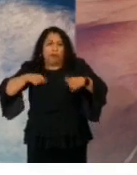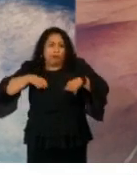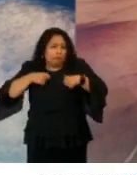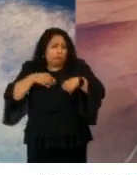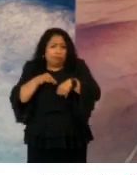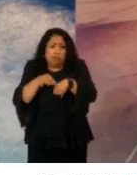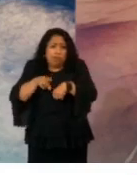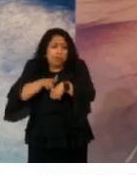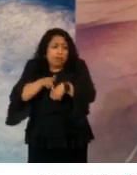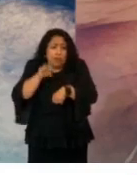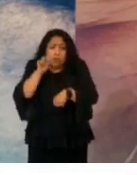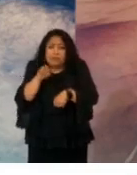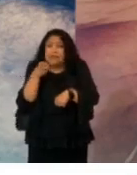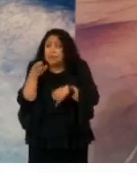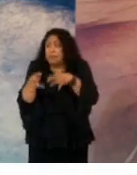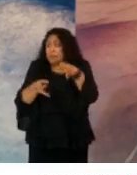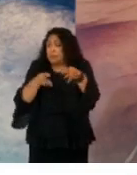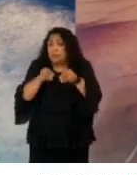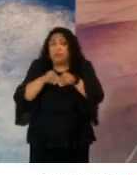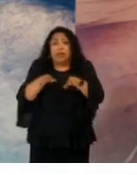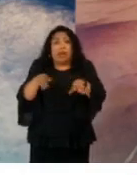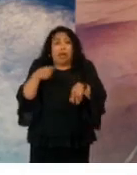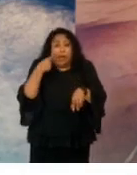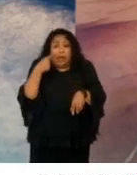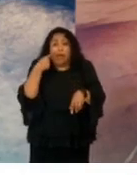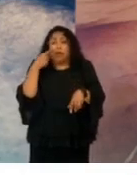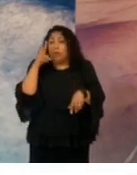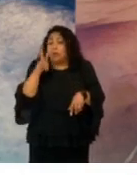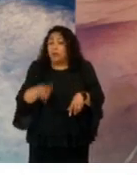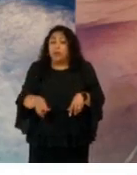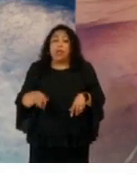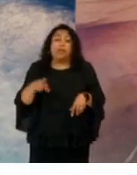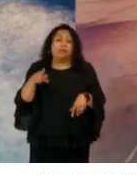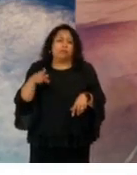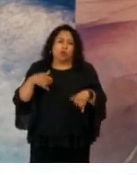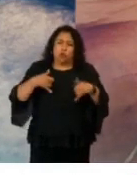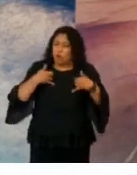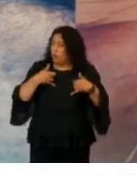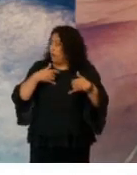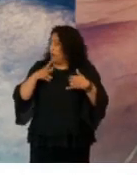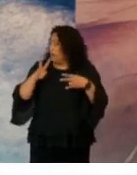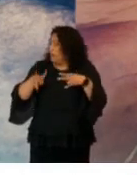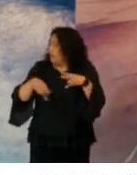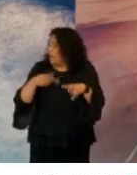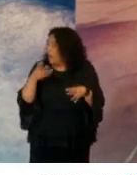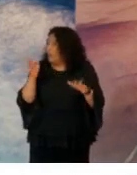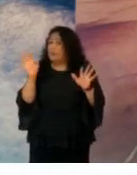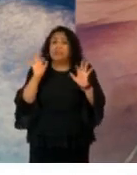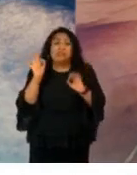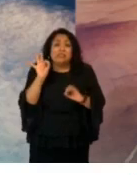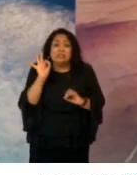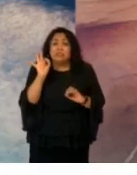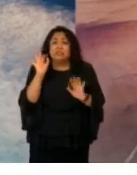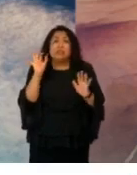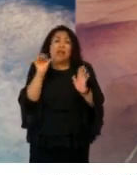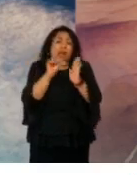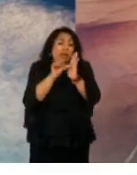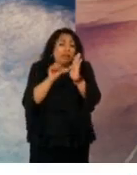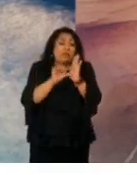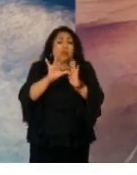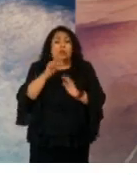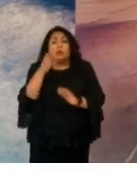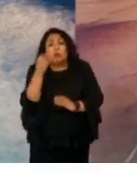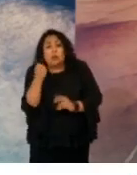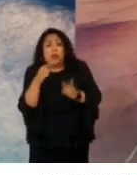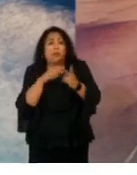días. Y este también es un mensaje que transmitimos constantemente en Tremendas. Cuando las chicas van, tal vez no hablen del artículo 59, o no